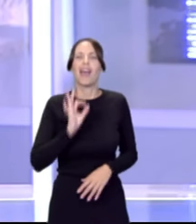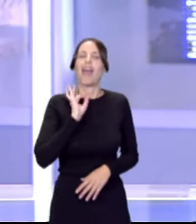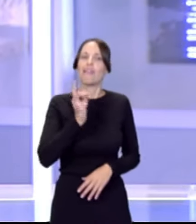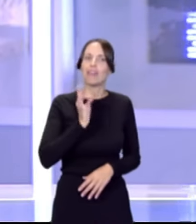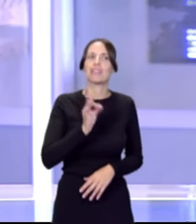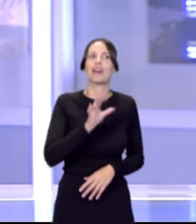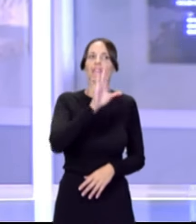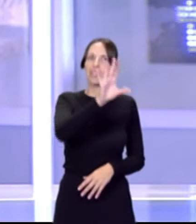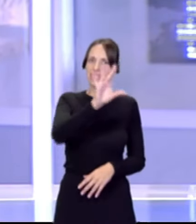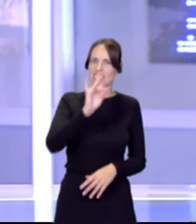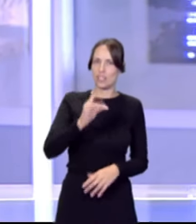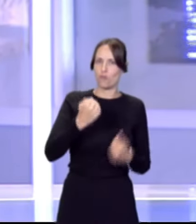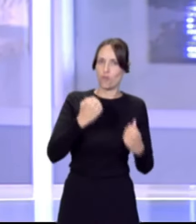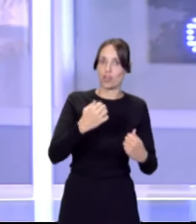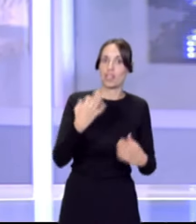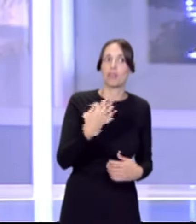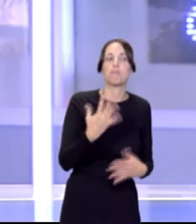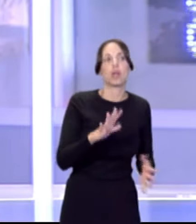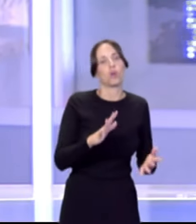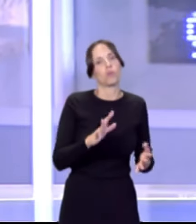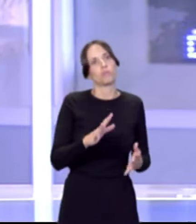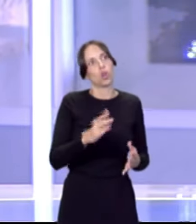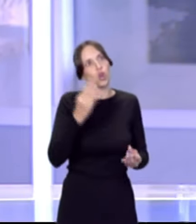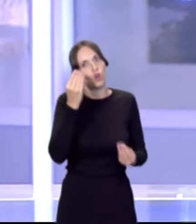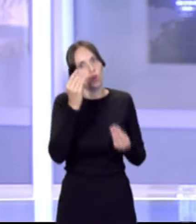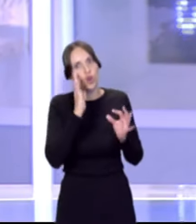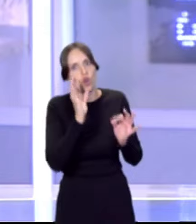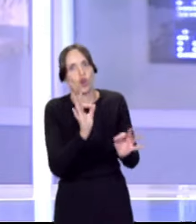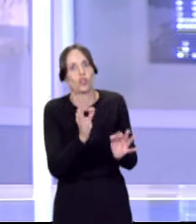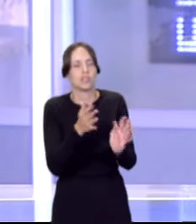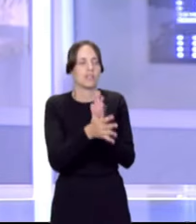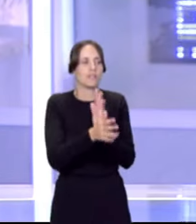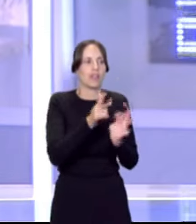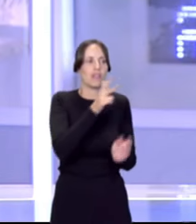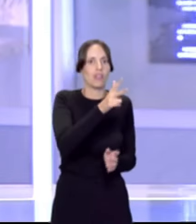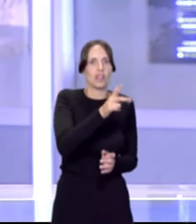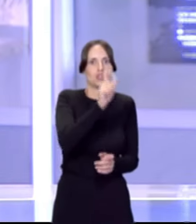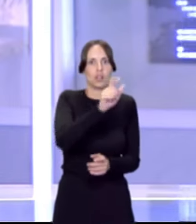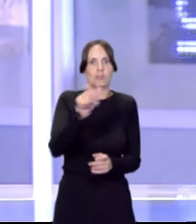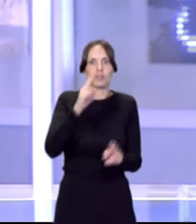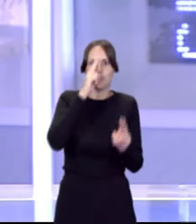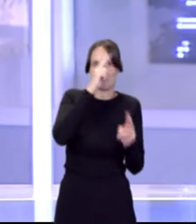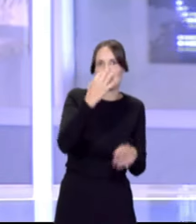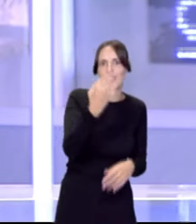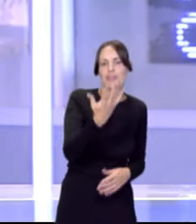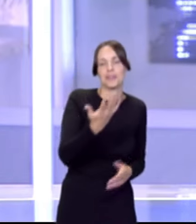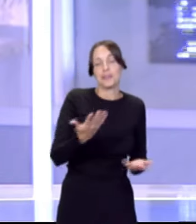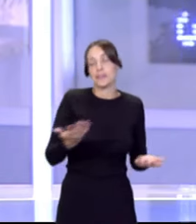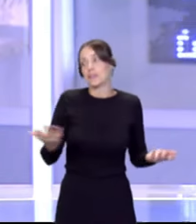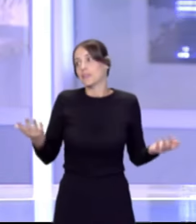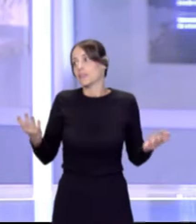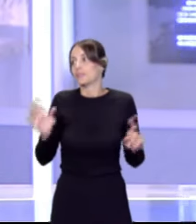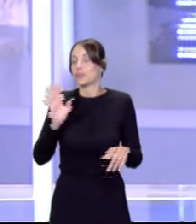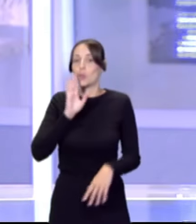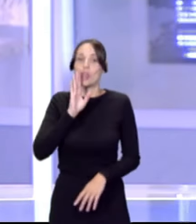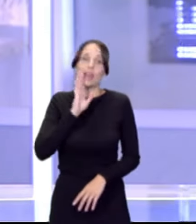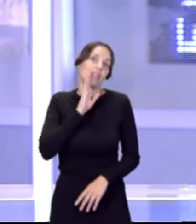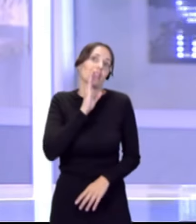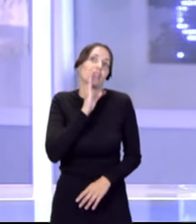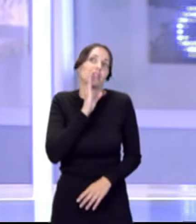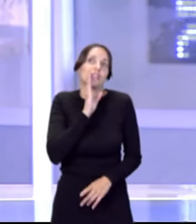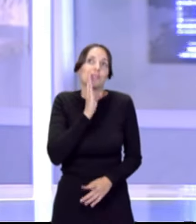¿no? Pero claro, ojo, es decisiones razonables donde se respeten los derechos humanos de estas personas, ¿no? En fin, yo creo que, como decía antes,